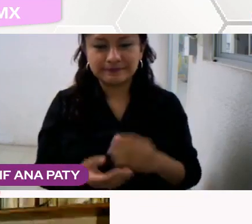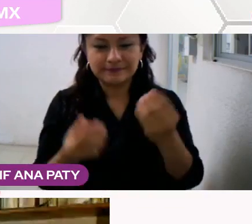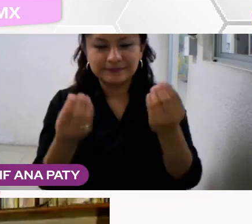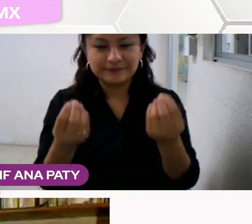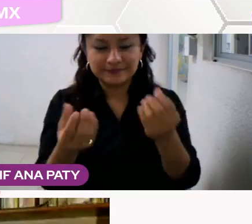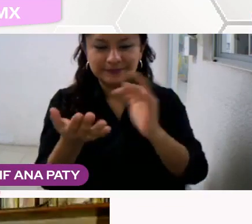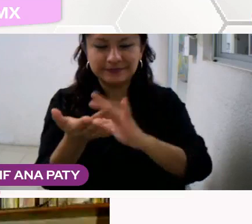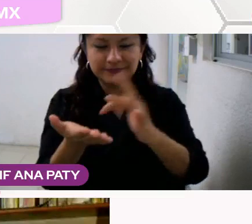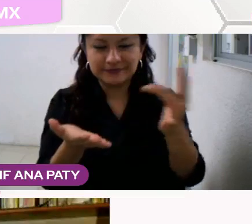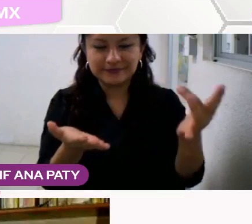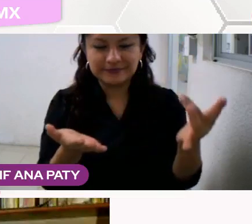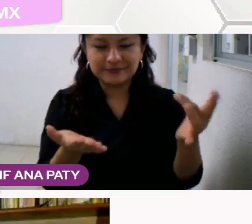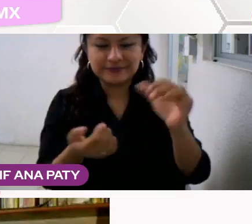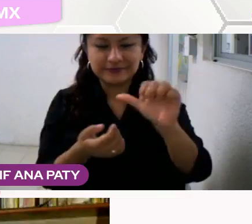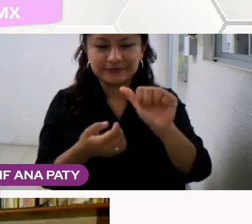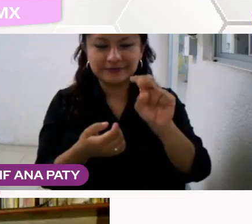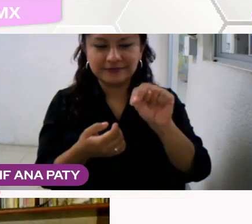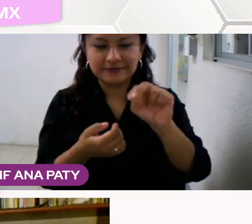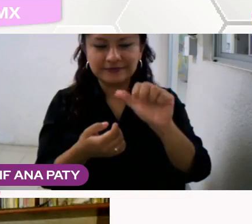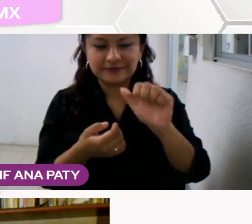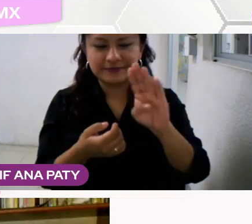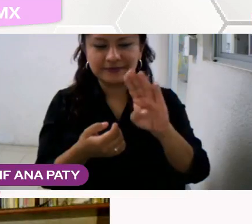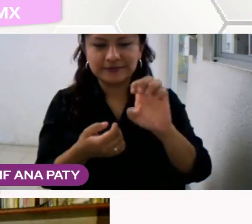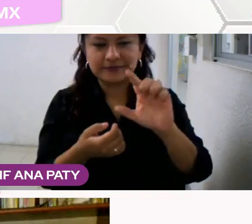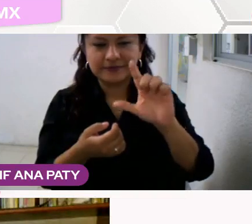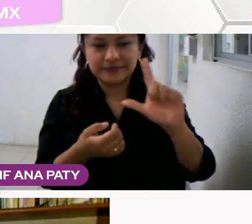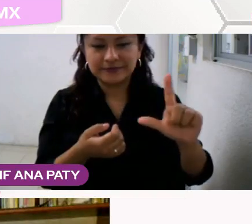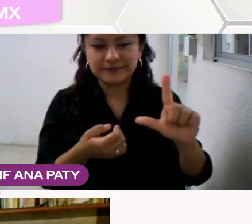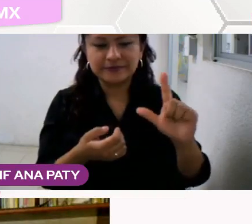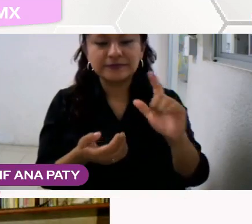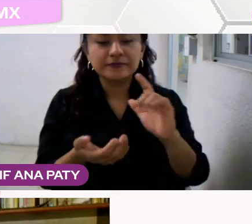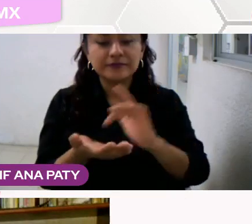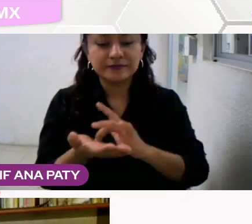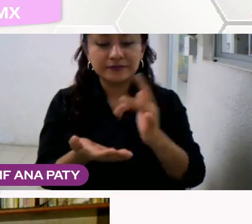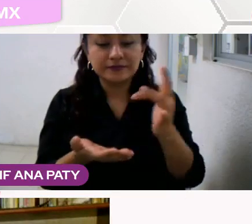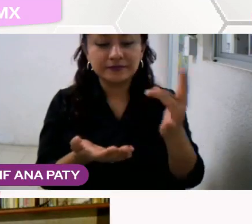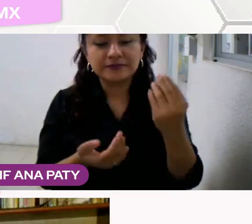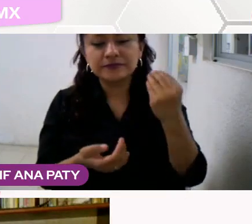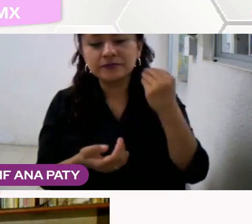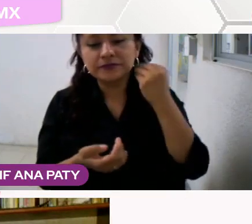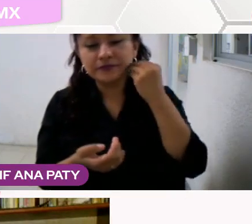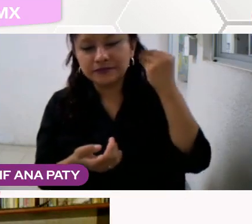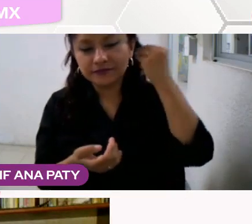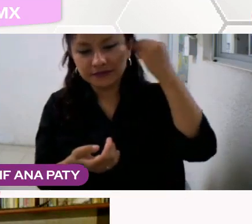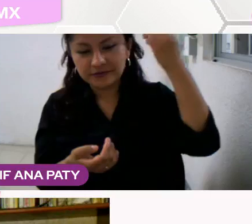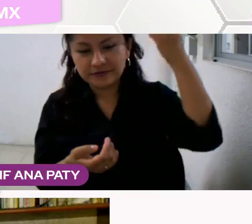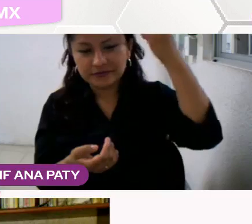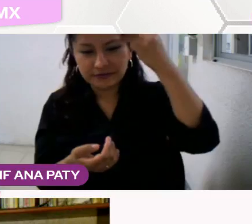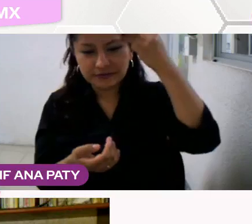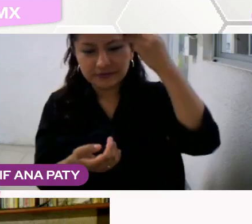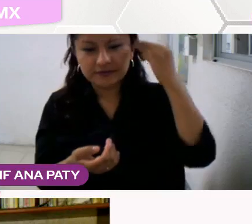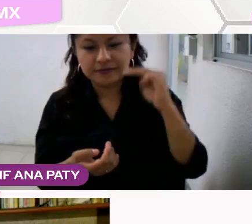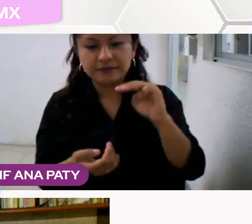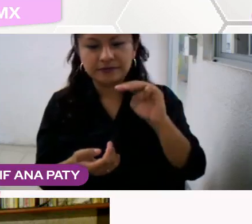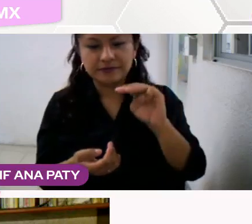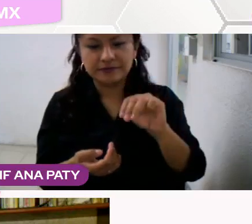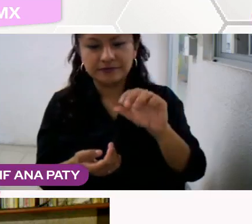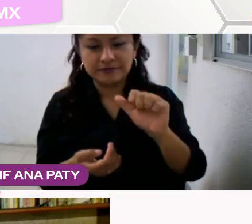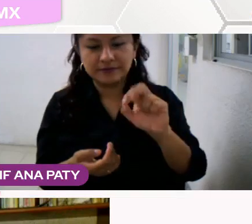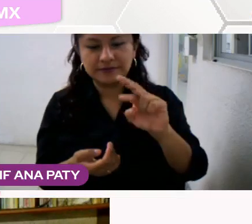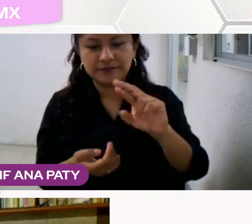de educación y psicoterapia sexual. Ha sido conductora de radio y televisión en temas de psicología y sexualidad. En